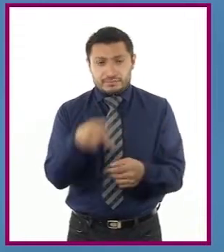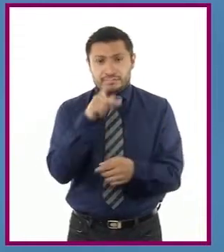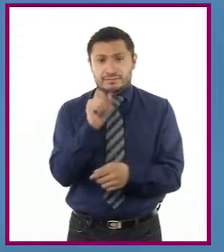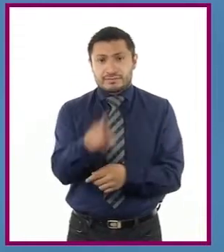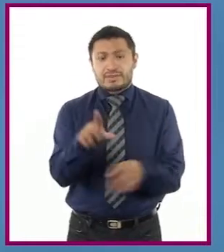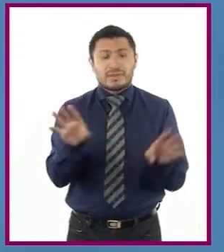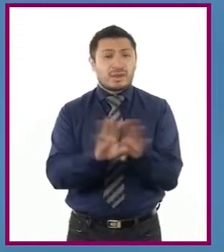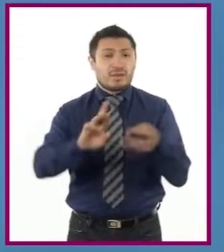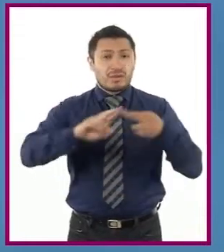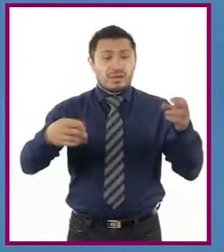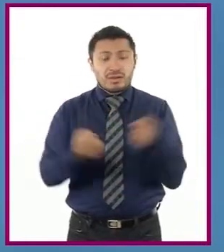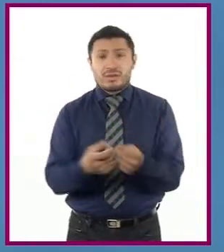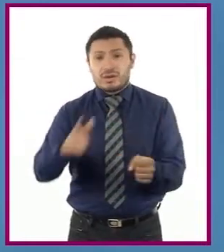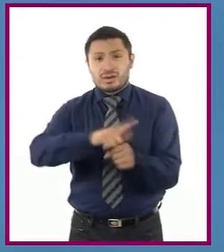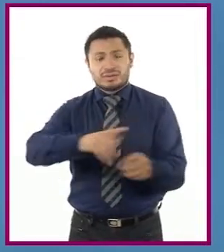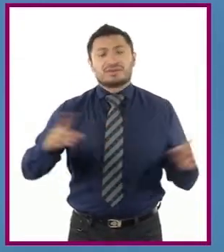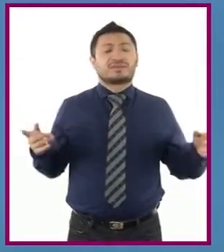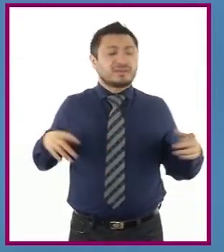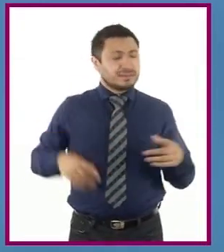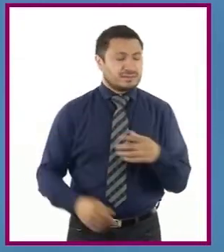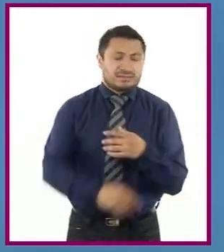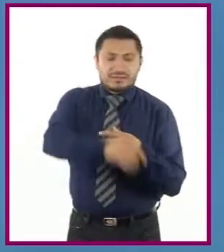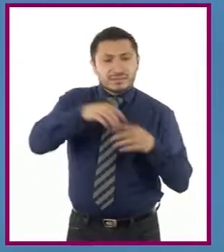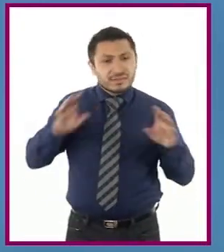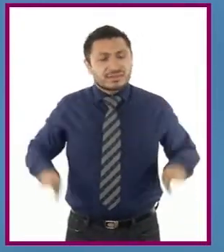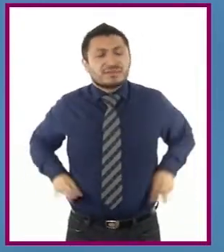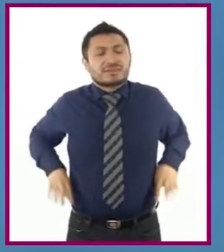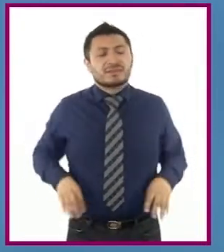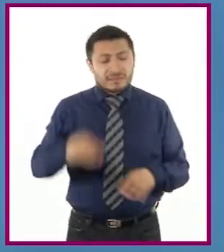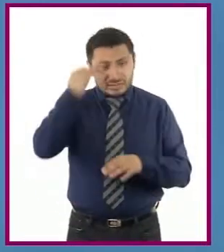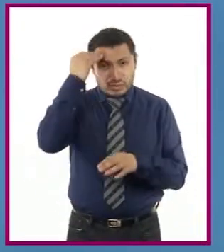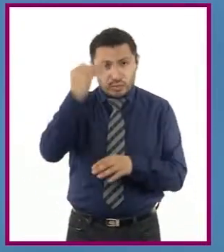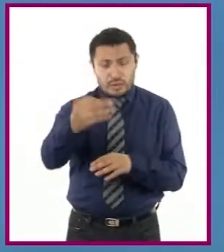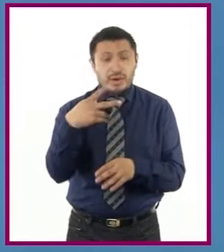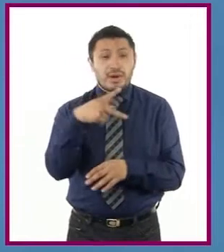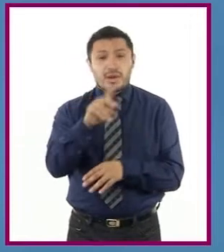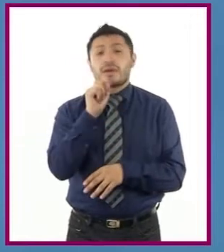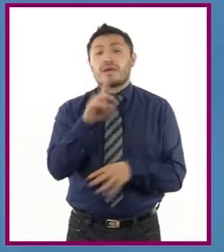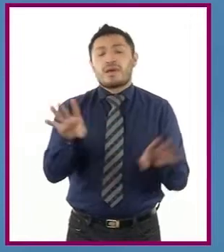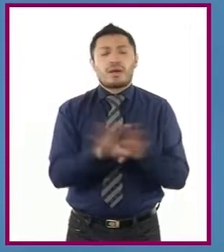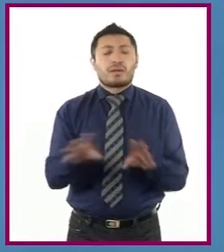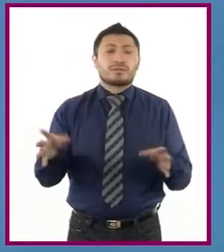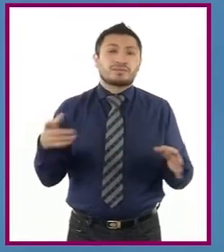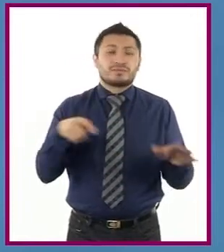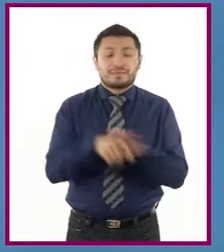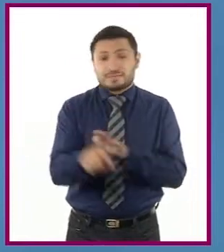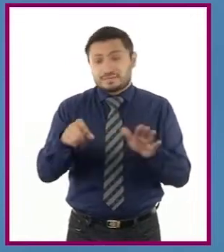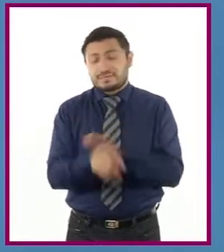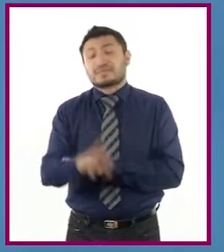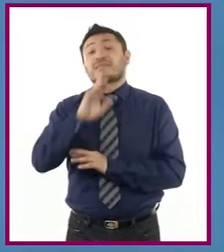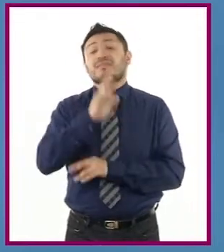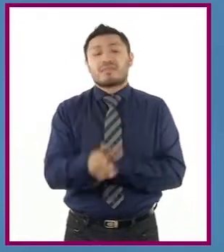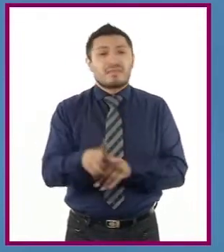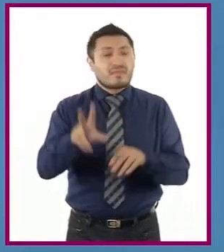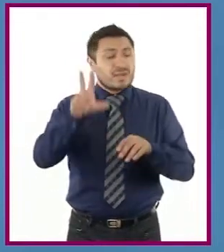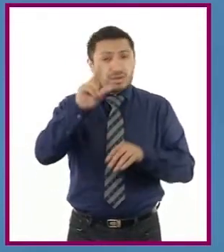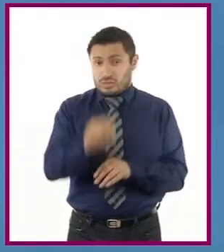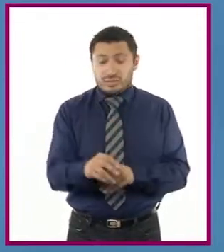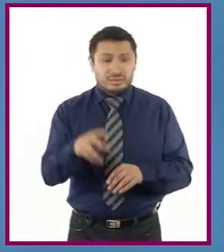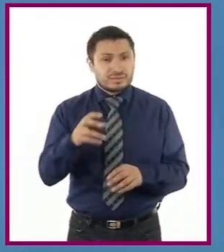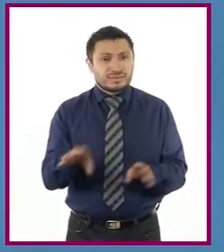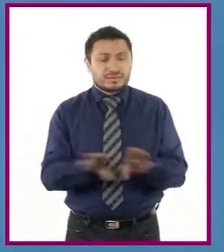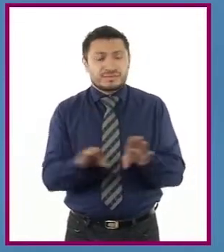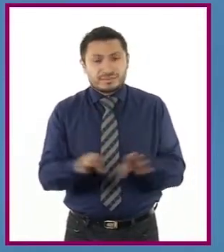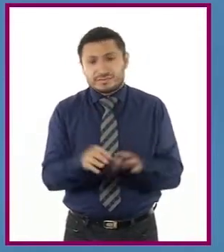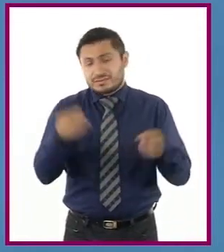de relaciones sociales muy característico y duradero, aunque proclive a corromperse y a ahondar las diferencias sociales, como habría